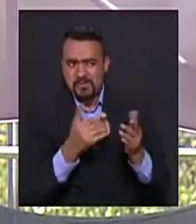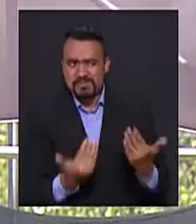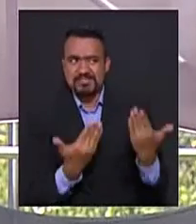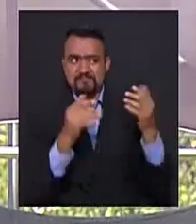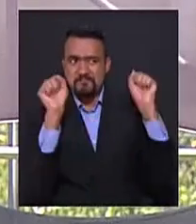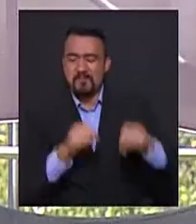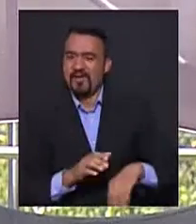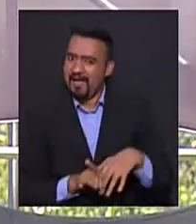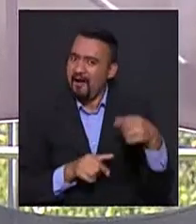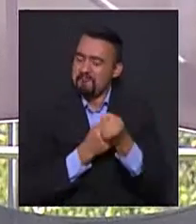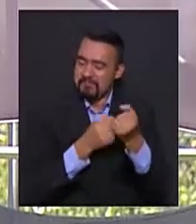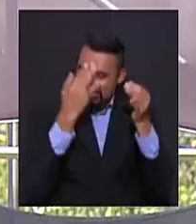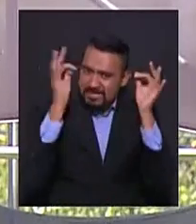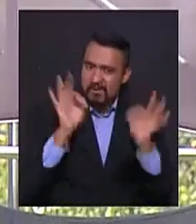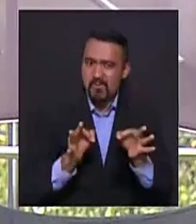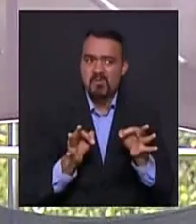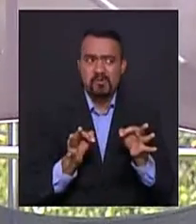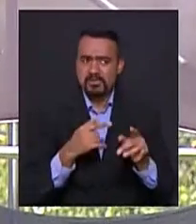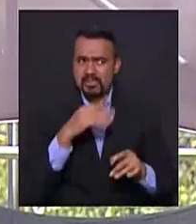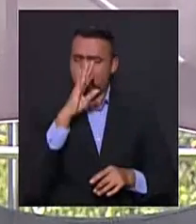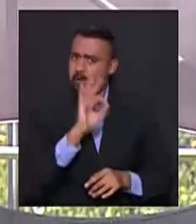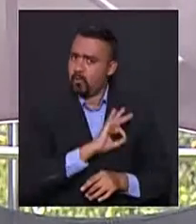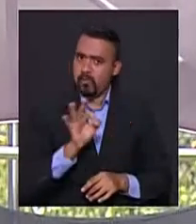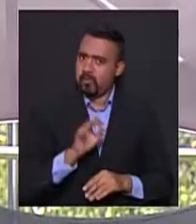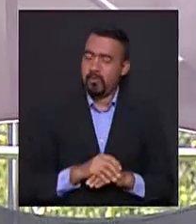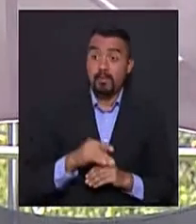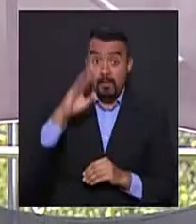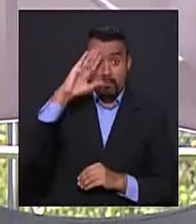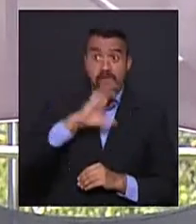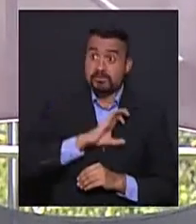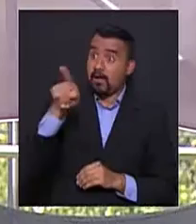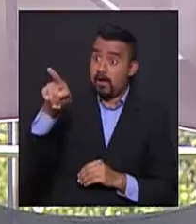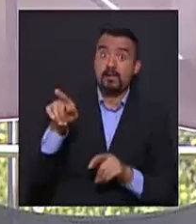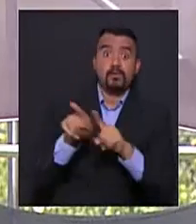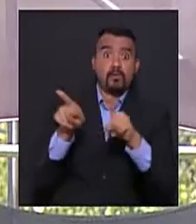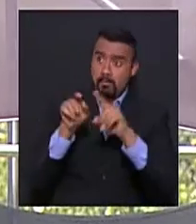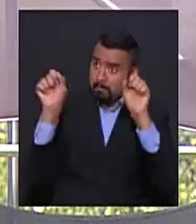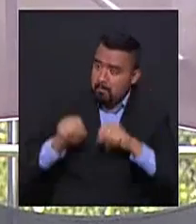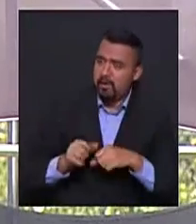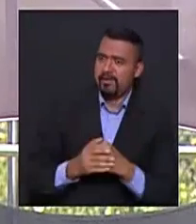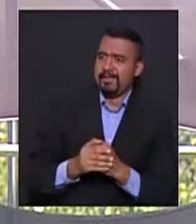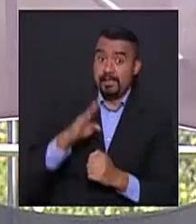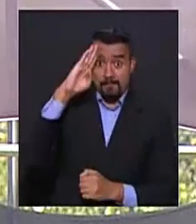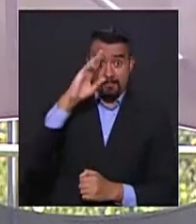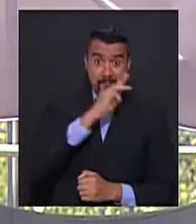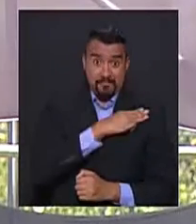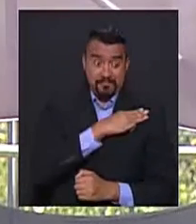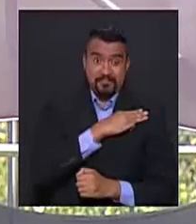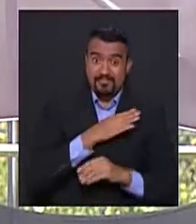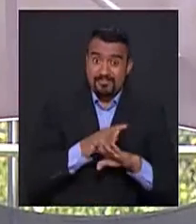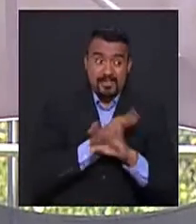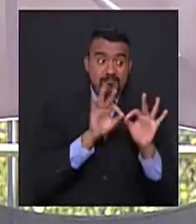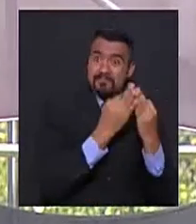rendir homenaje a sus principios. Sé que nuestros policías serán capaces de mirar a la familia del general